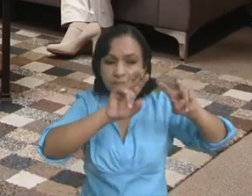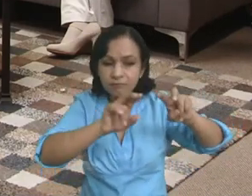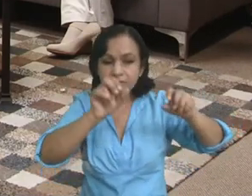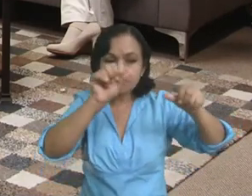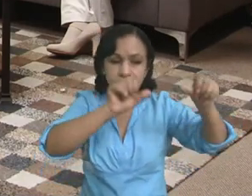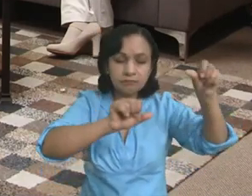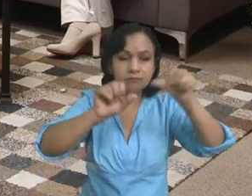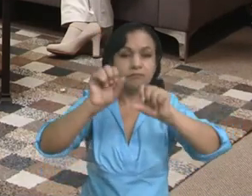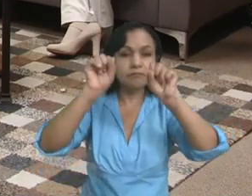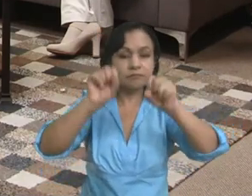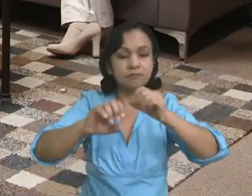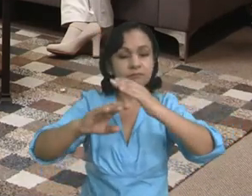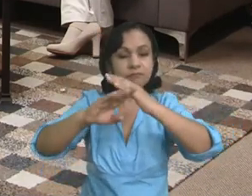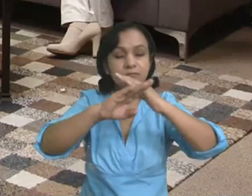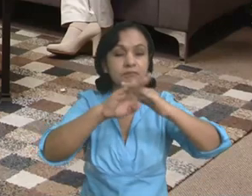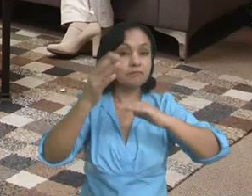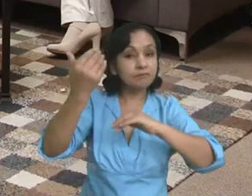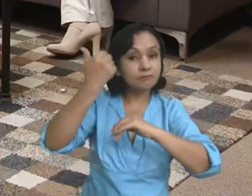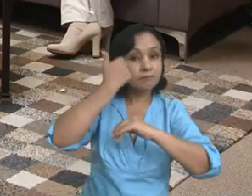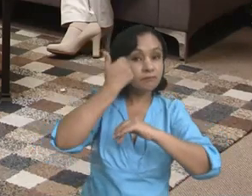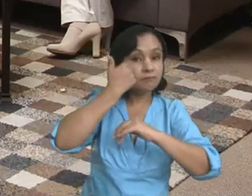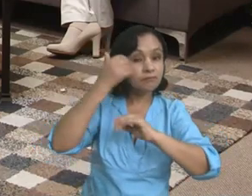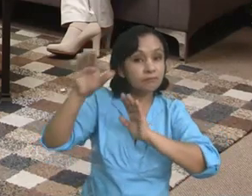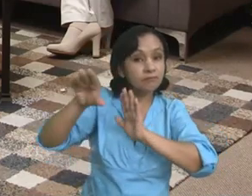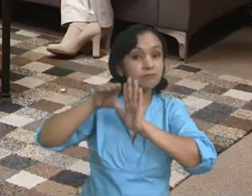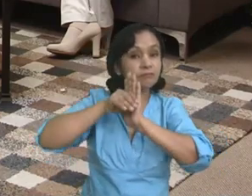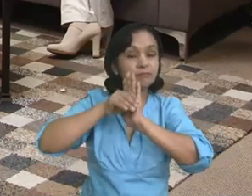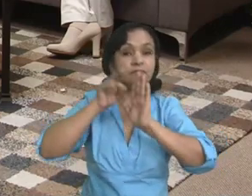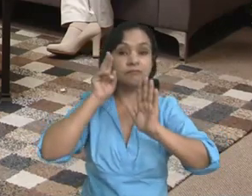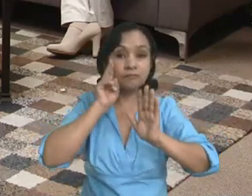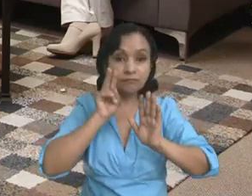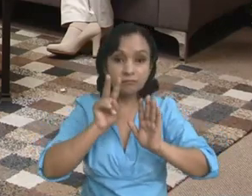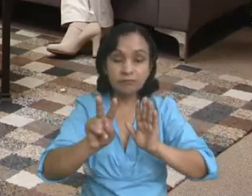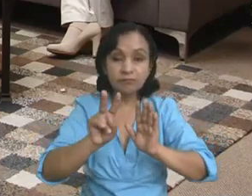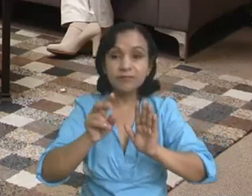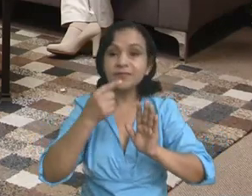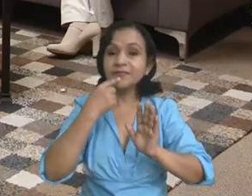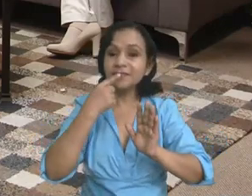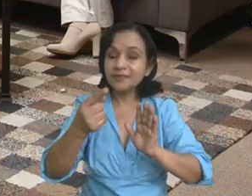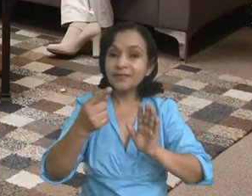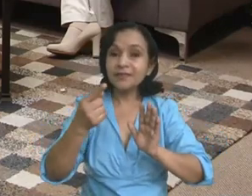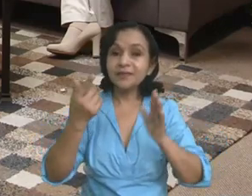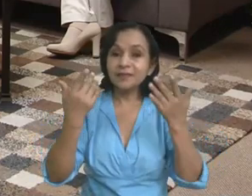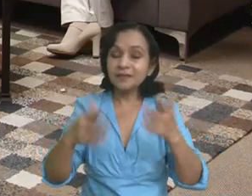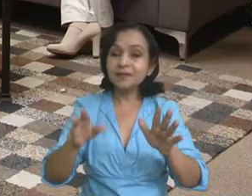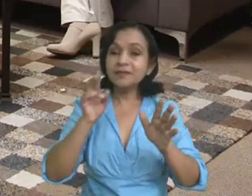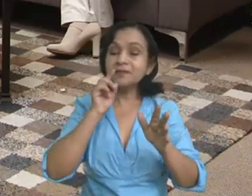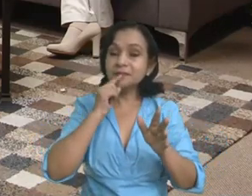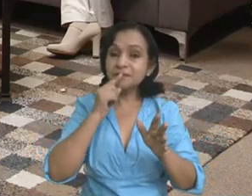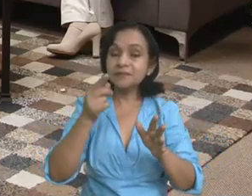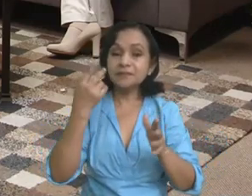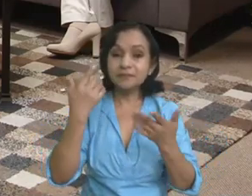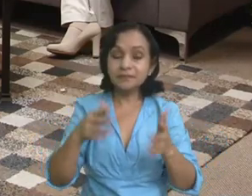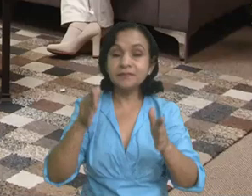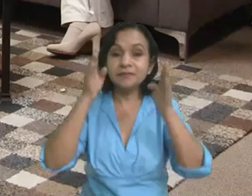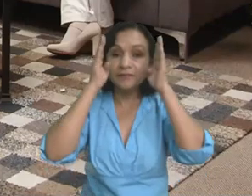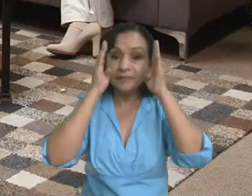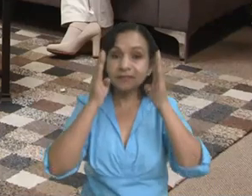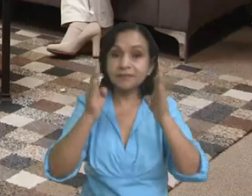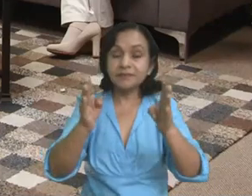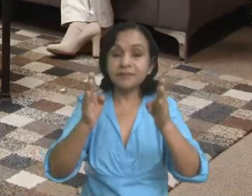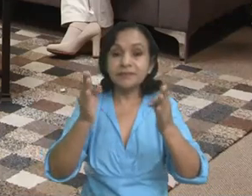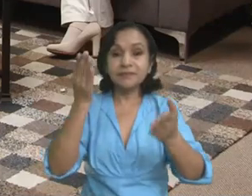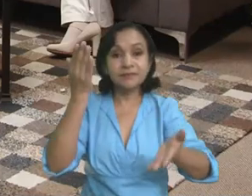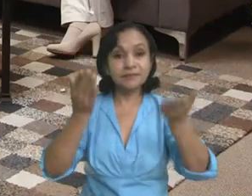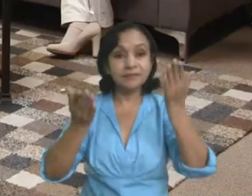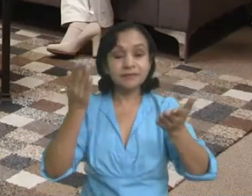capacidad antiviral, bueno, hemos girado, para decirlo así llanamente, la atención a ver